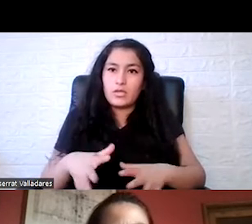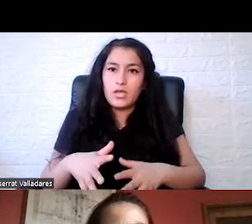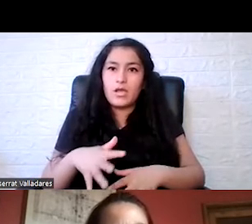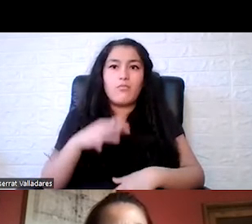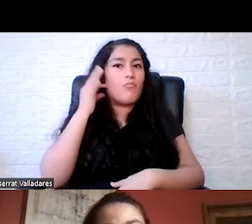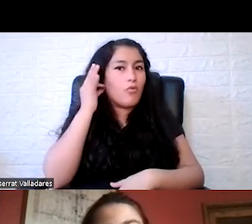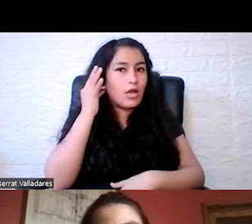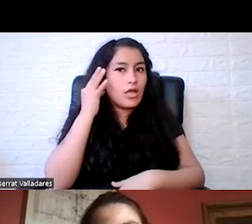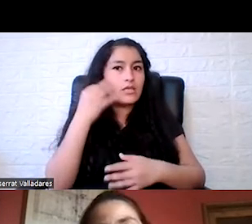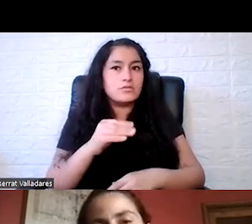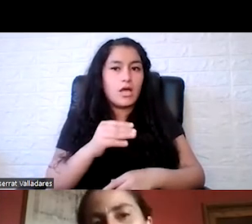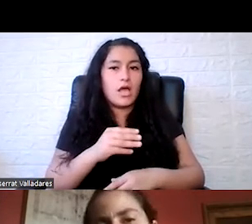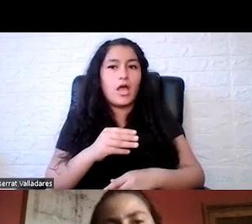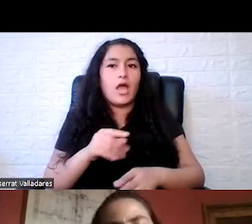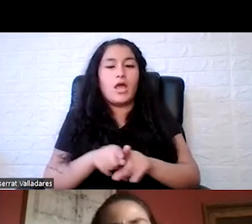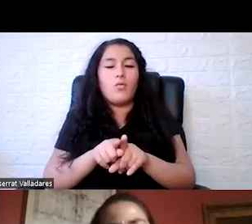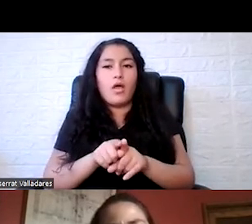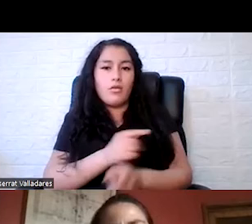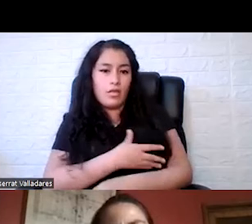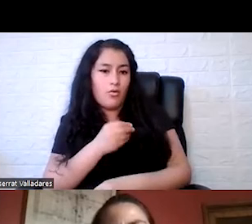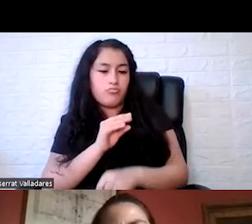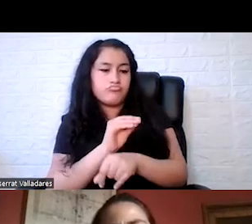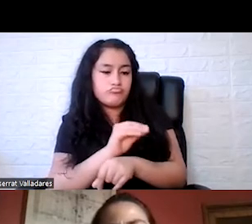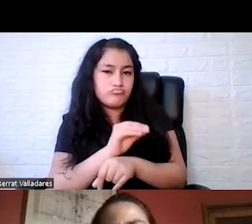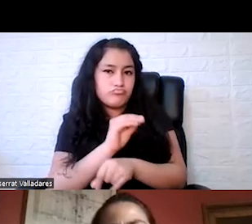han criado muchas veces sola. Entonces,